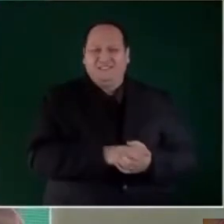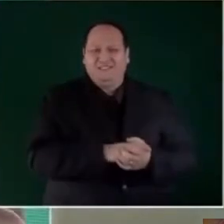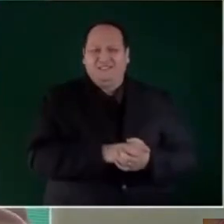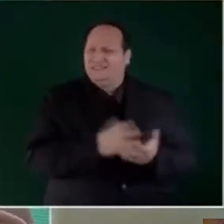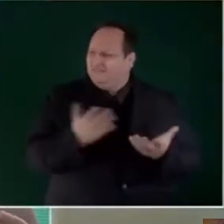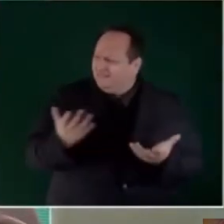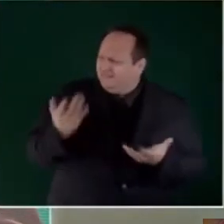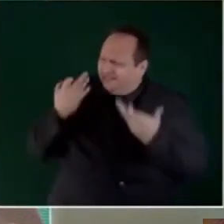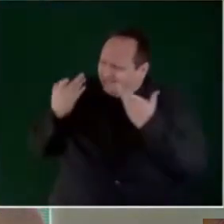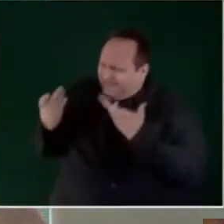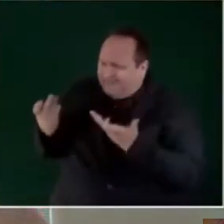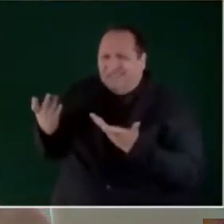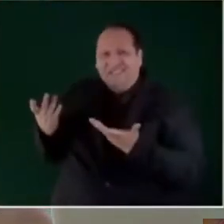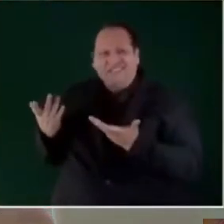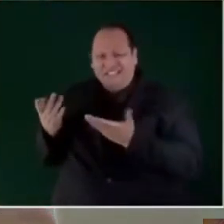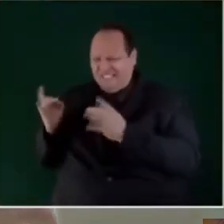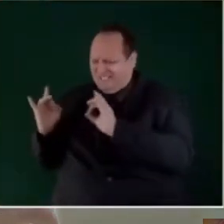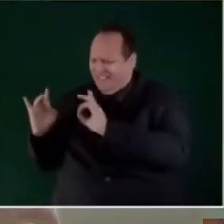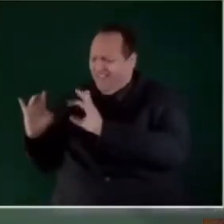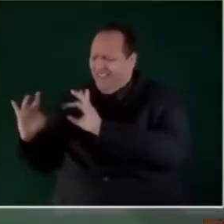Bueno, pero eso